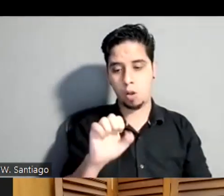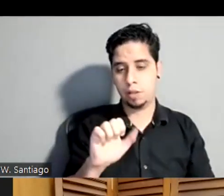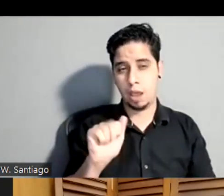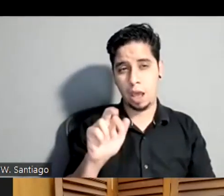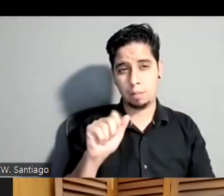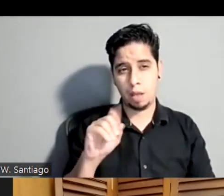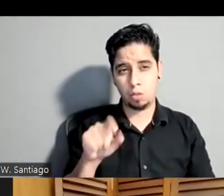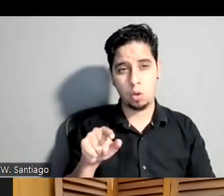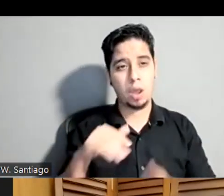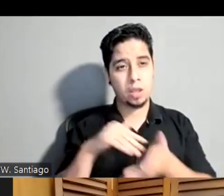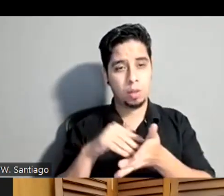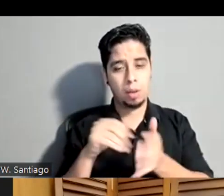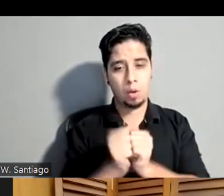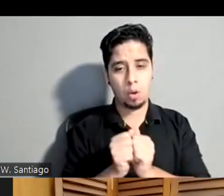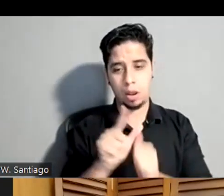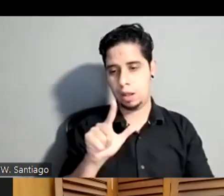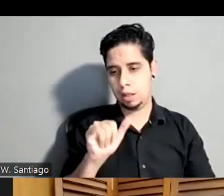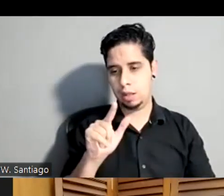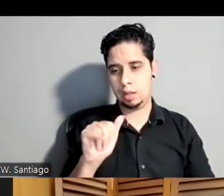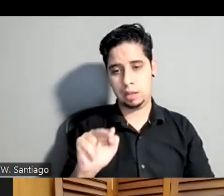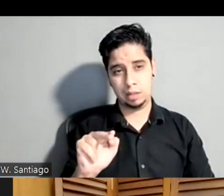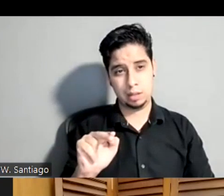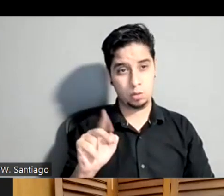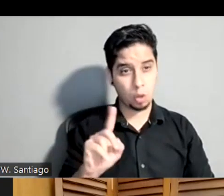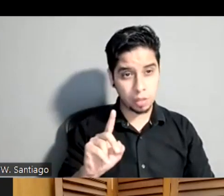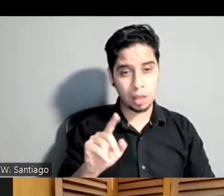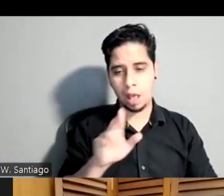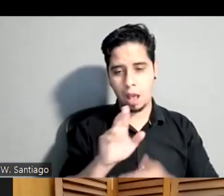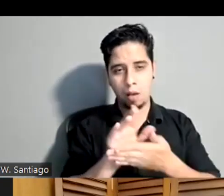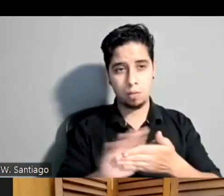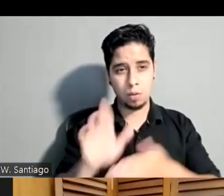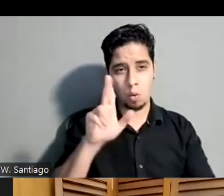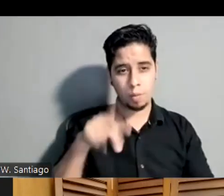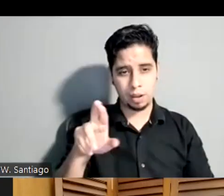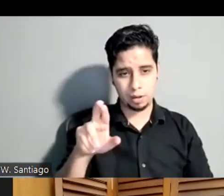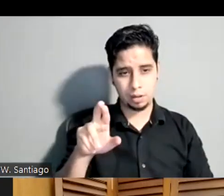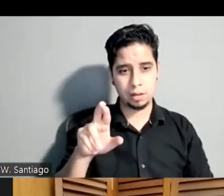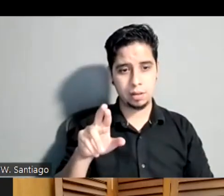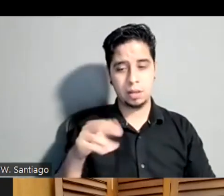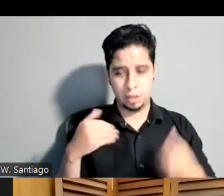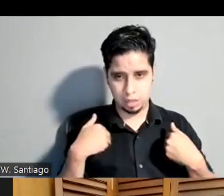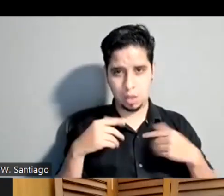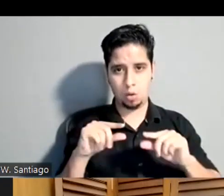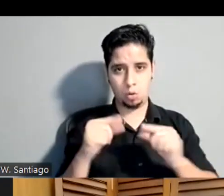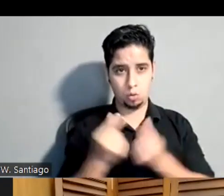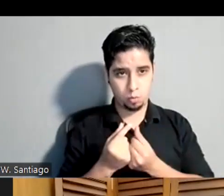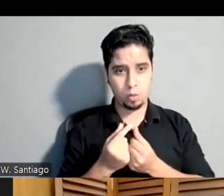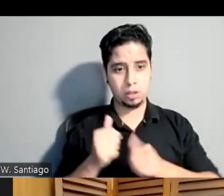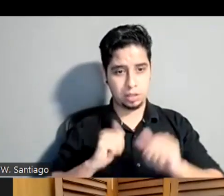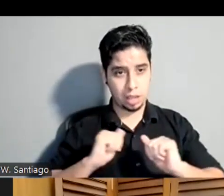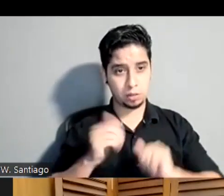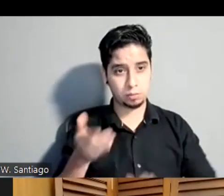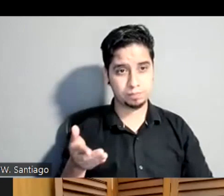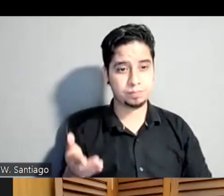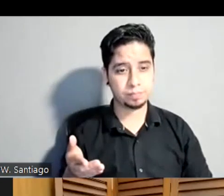con Vivian en la UPR. Ajá. Y José Armando tenía un grupo de teatro en Cuamo. Ajá, porque era Cuamo. Uh-huh. Uh-huh. Y